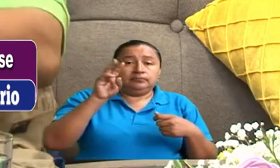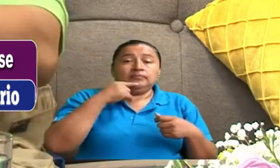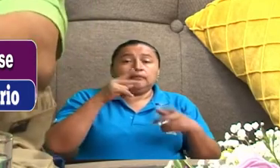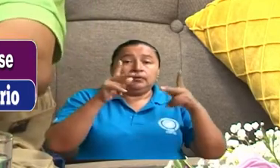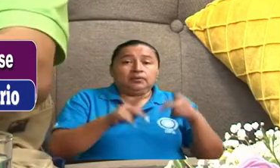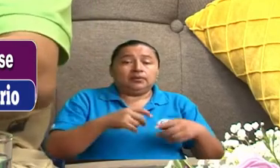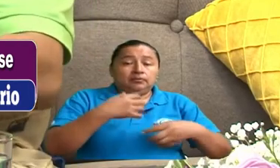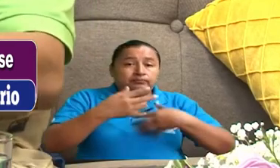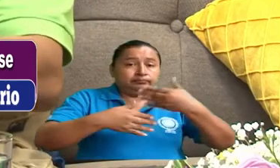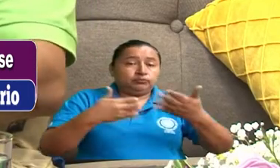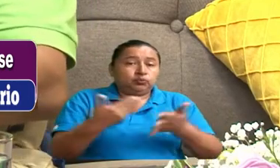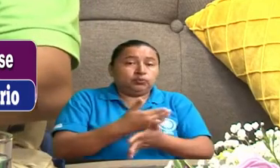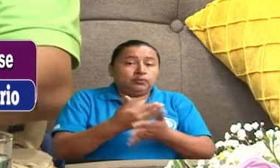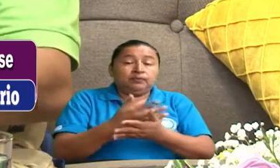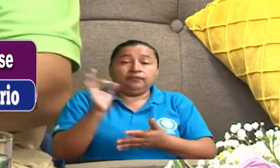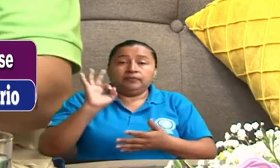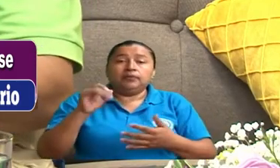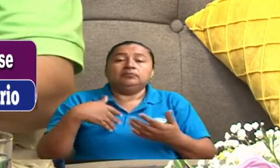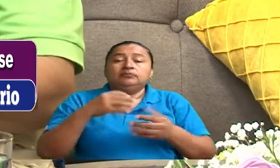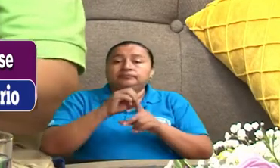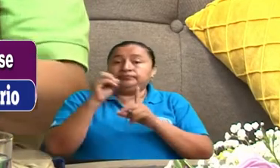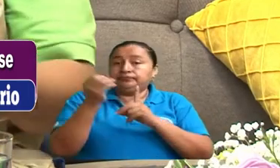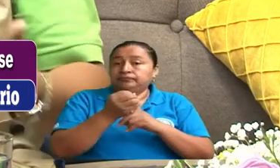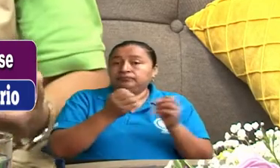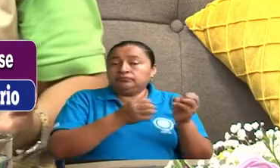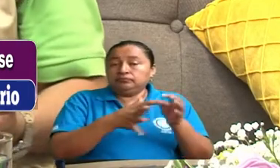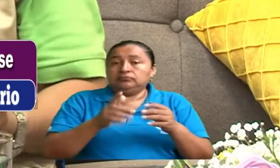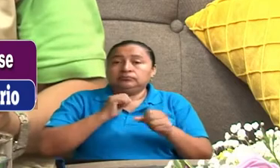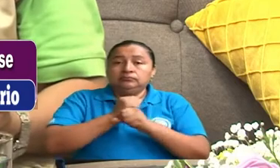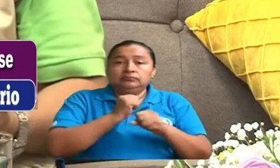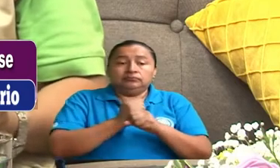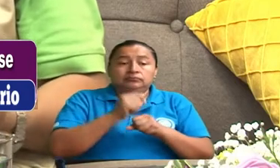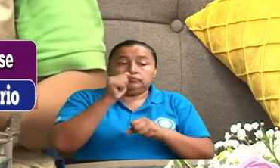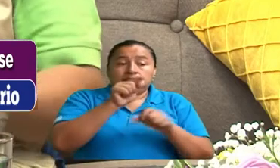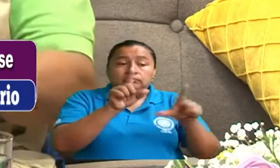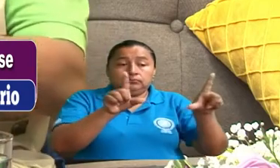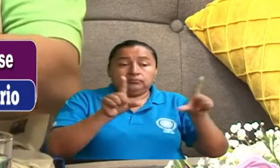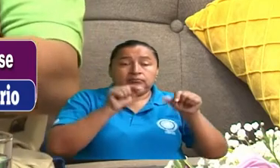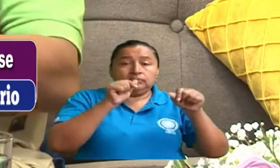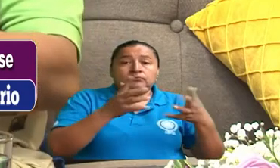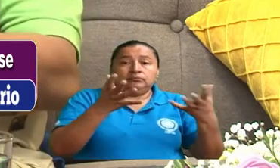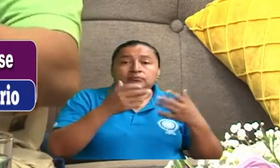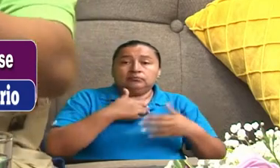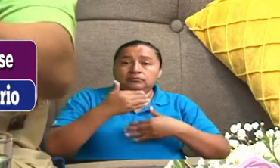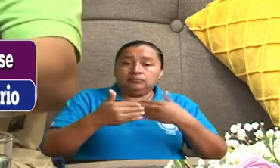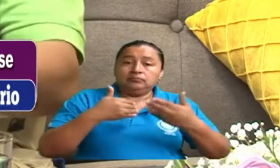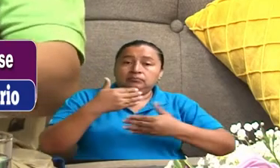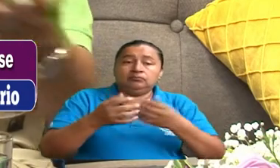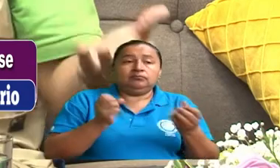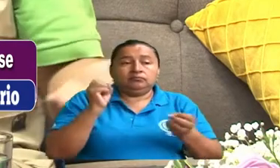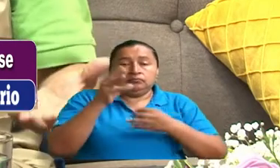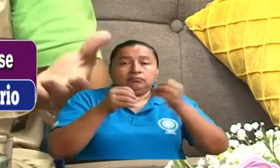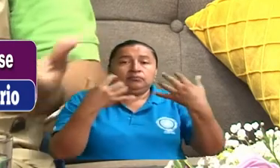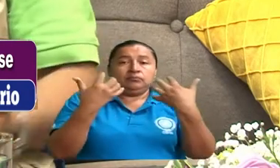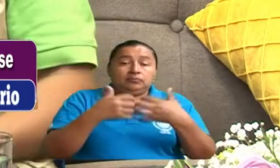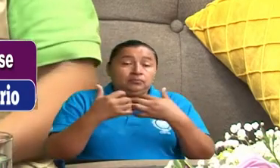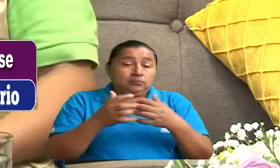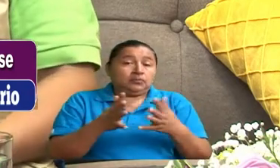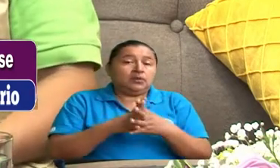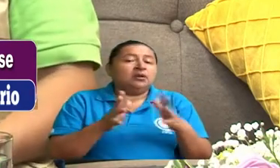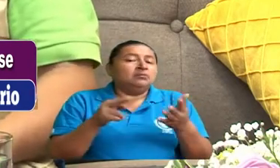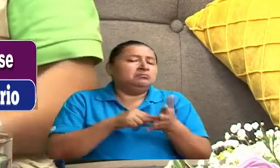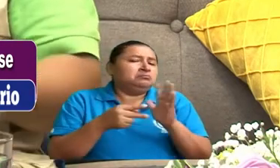que se vienen constituyendo, organizando, ¿verdad?, en los vertederos, queremos llevarlas a empresas. ¿Qué te quiero decir con